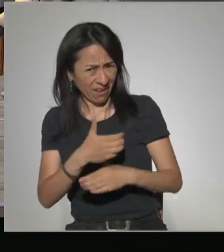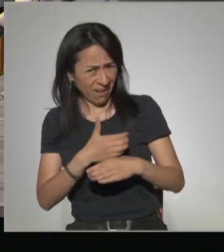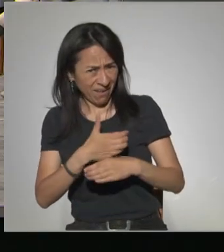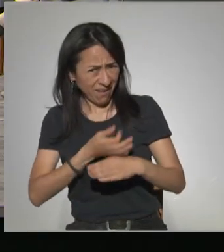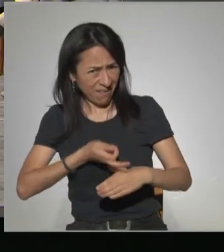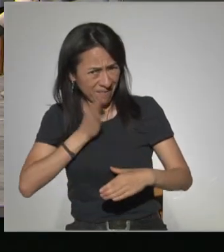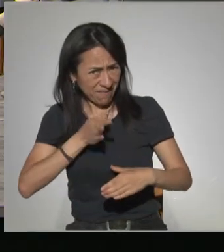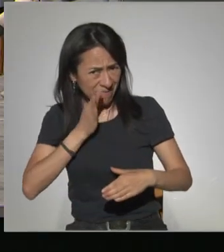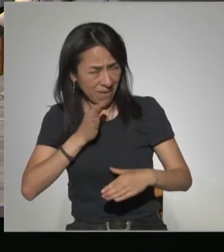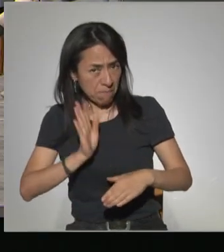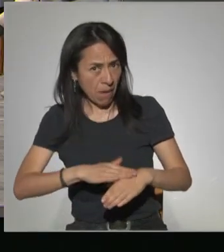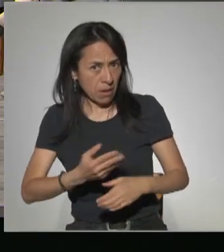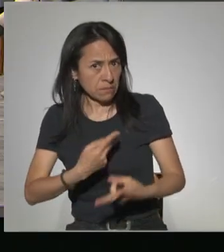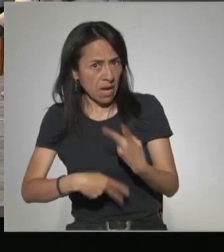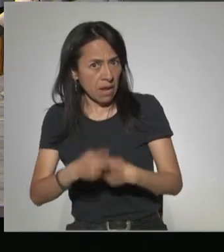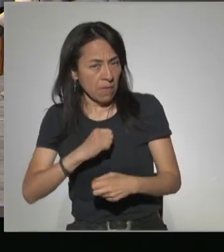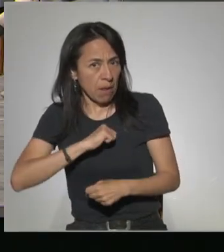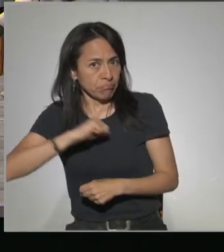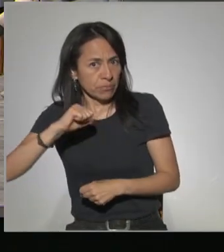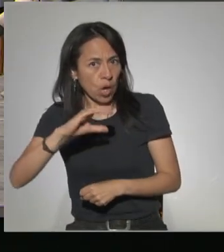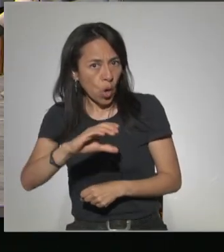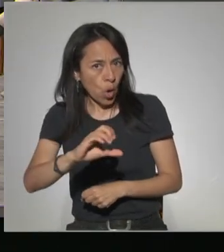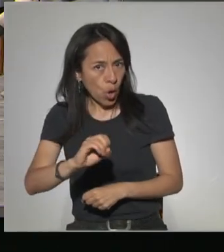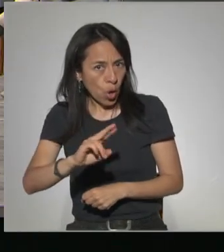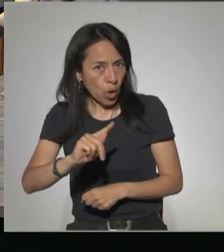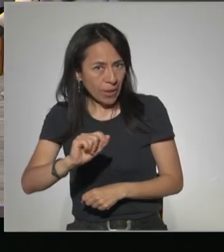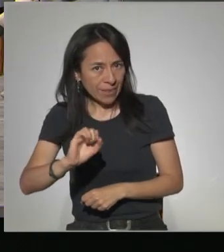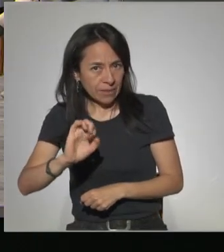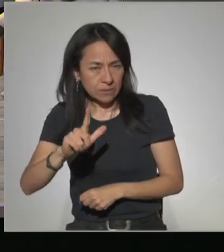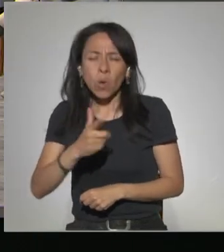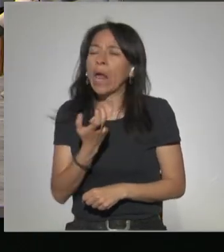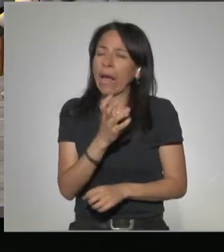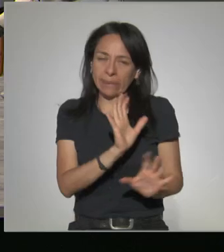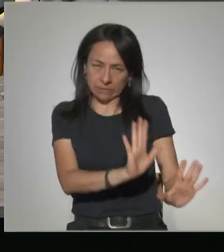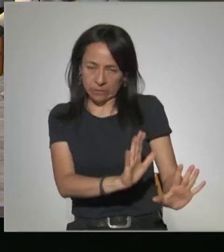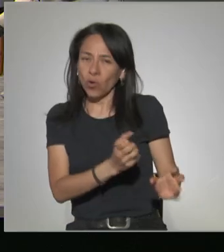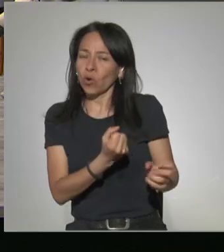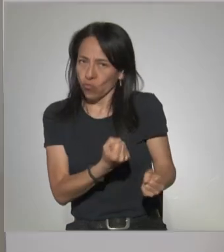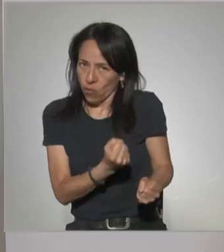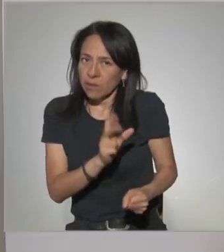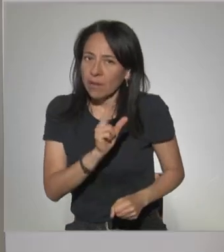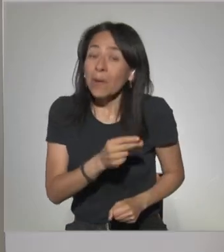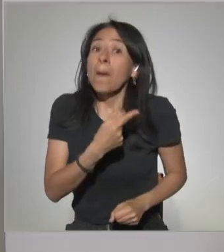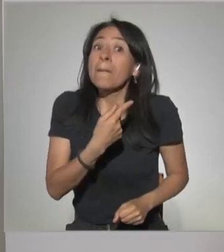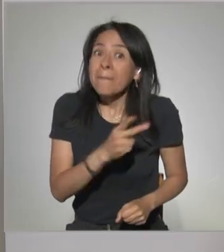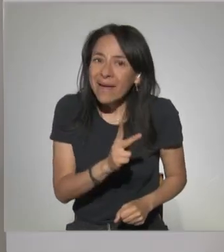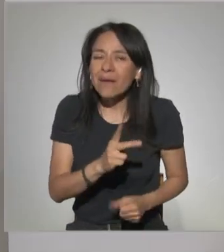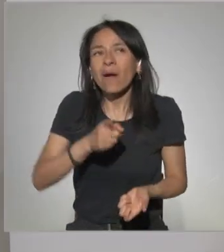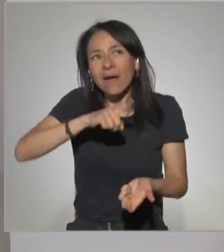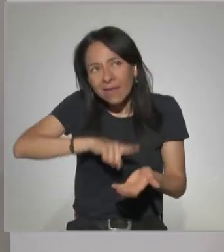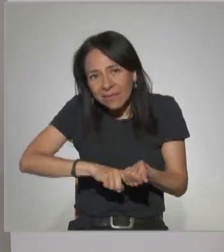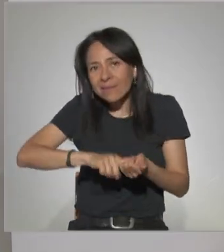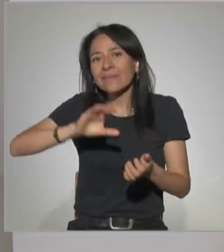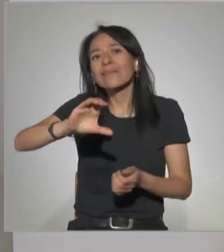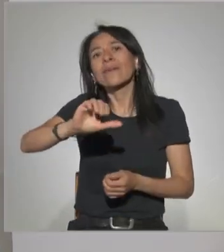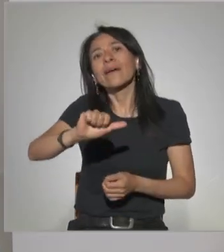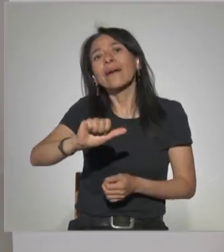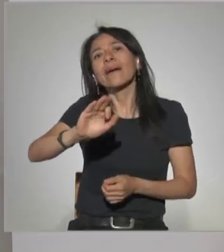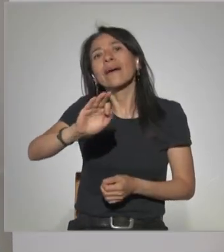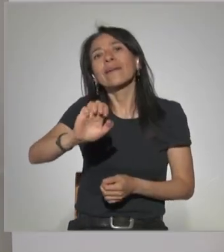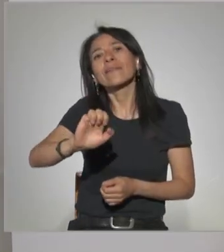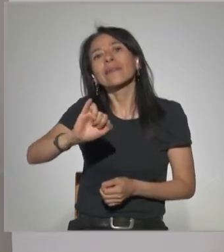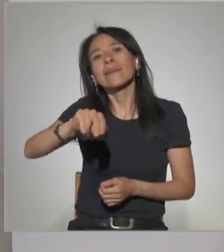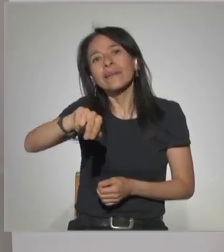cortisol. No produce exceso de cortisol, pero obviamente el metabolismo de la cafeína y todos los efectos que